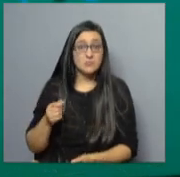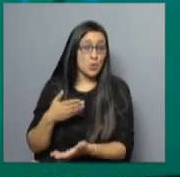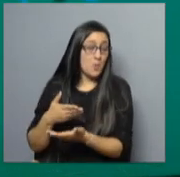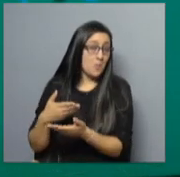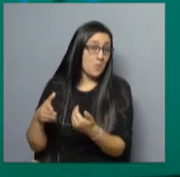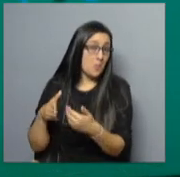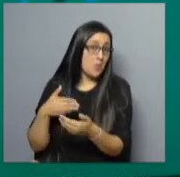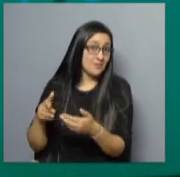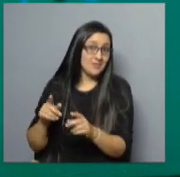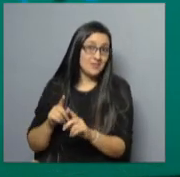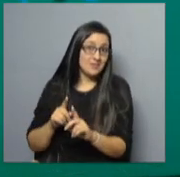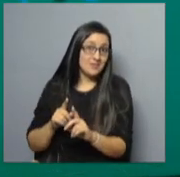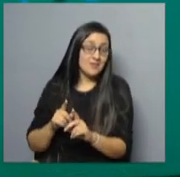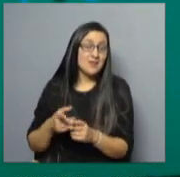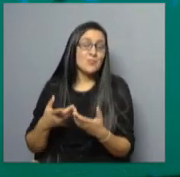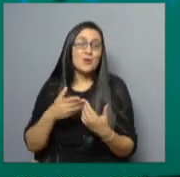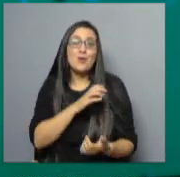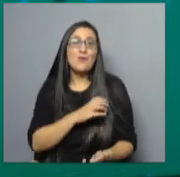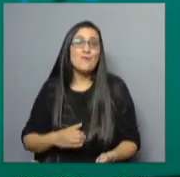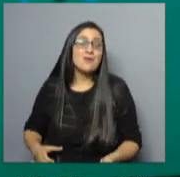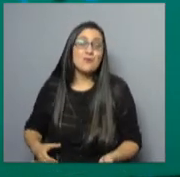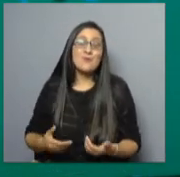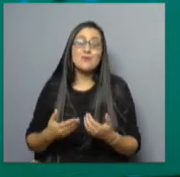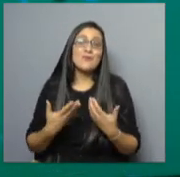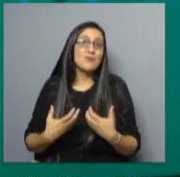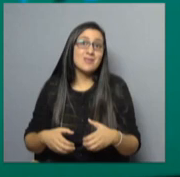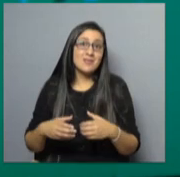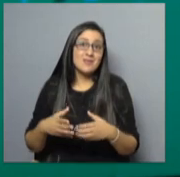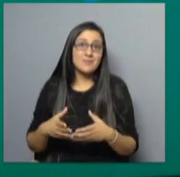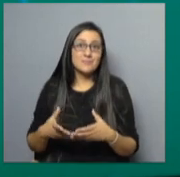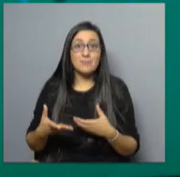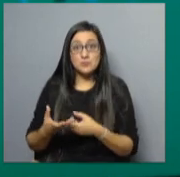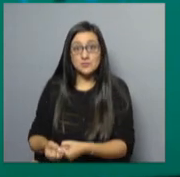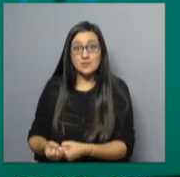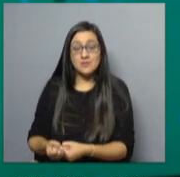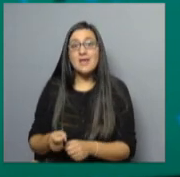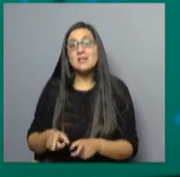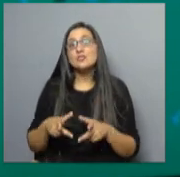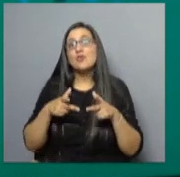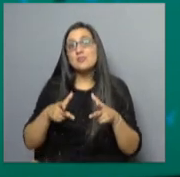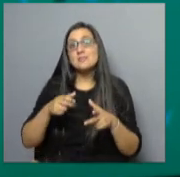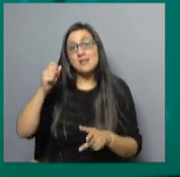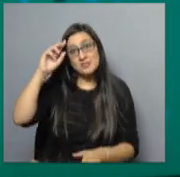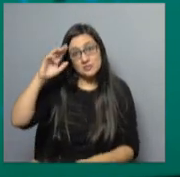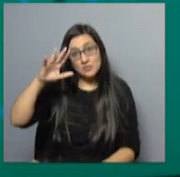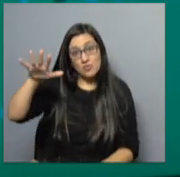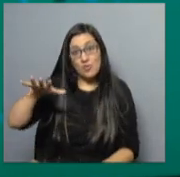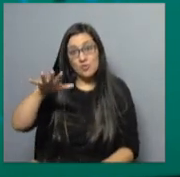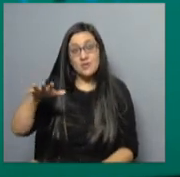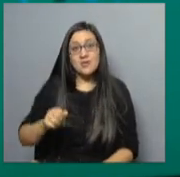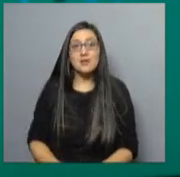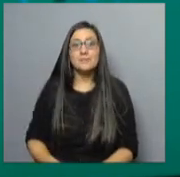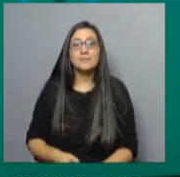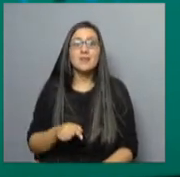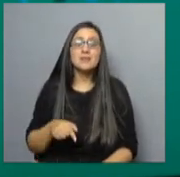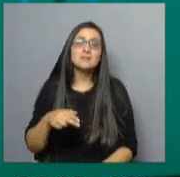que de alguna manera no queremos resguardar muchos de estos ordenamientos legales eso es lo que puede decir la sociología la criminología y ese es un problema en